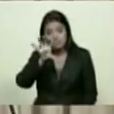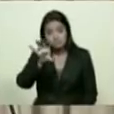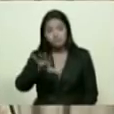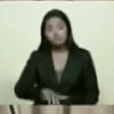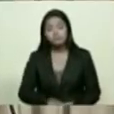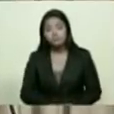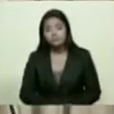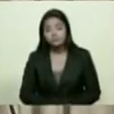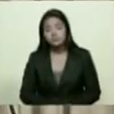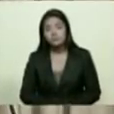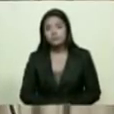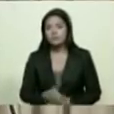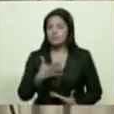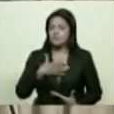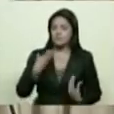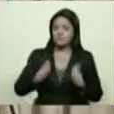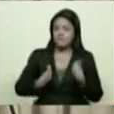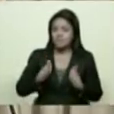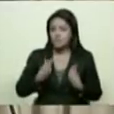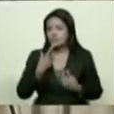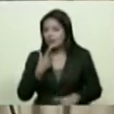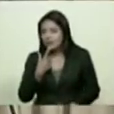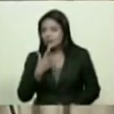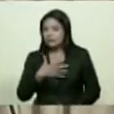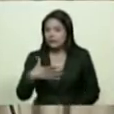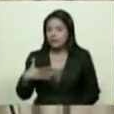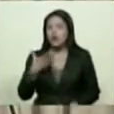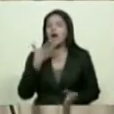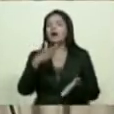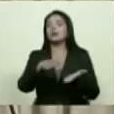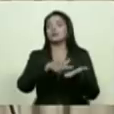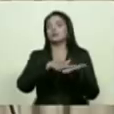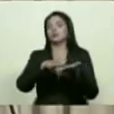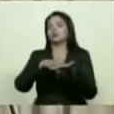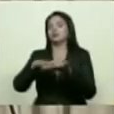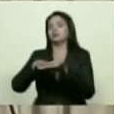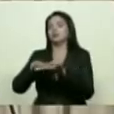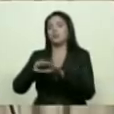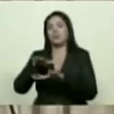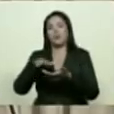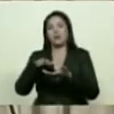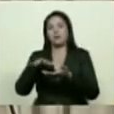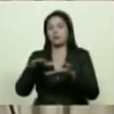país, estamos preocupados por resolver los problemas del país entero.